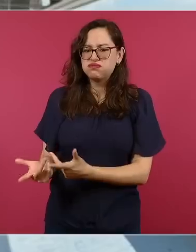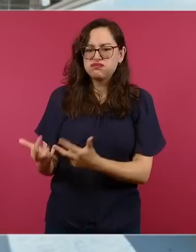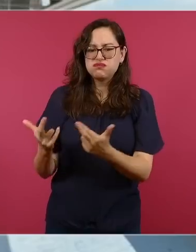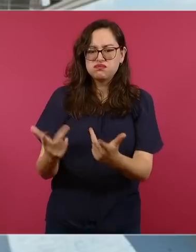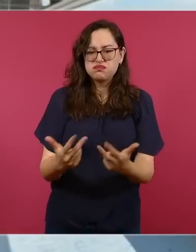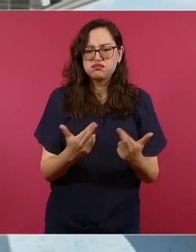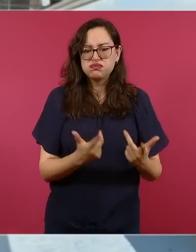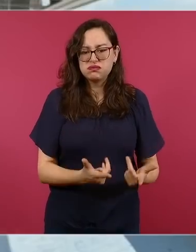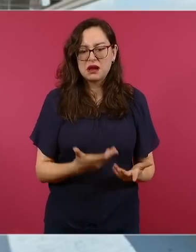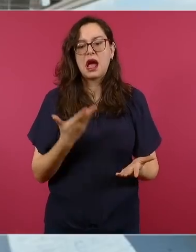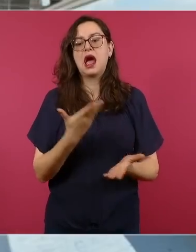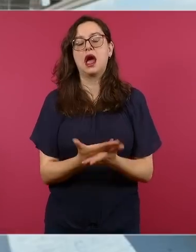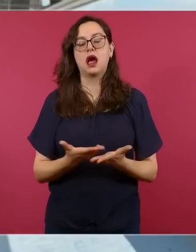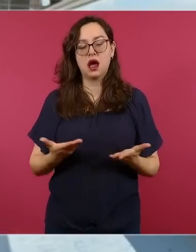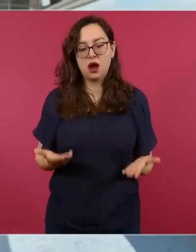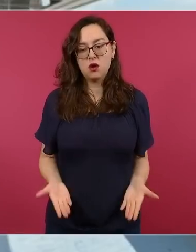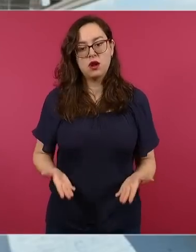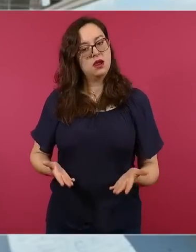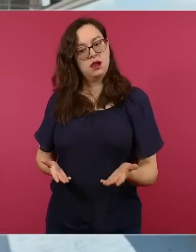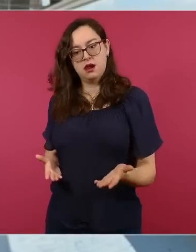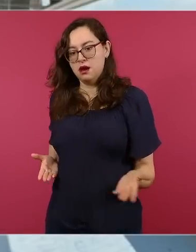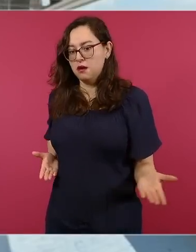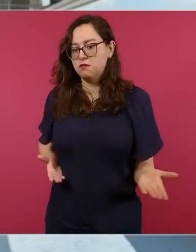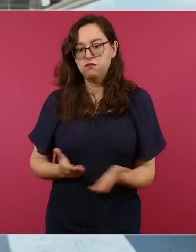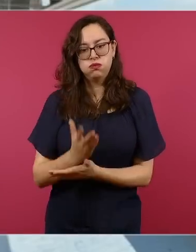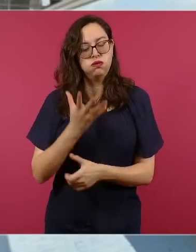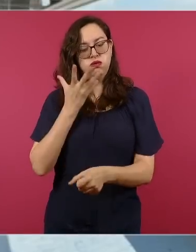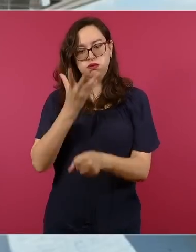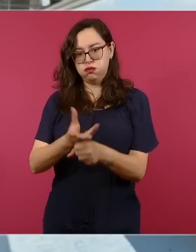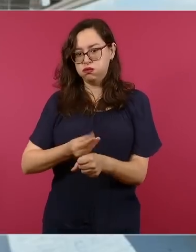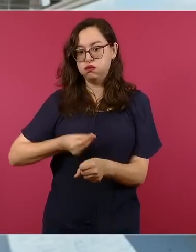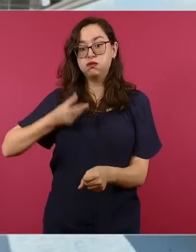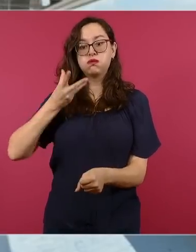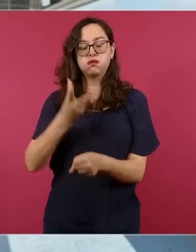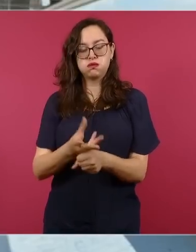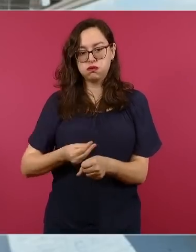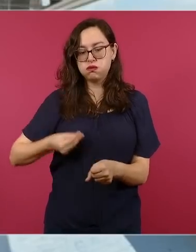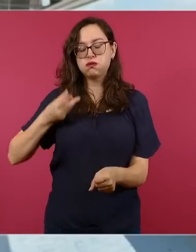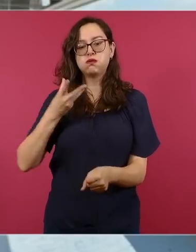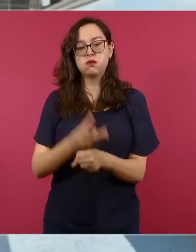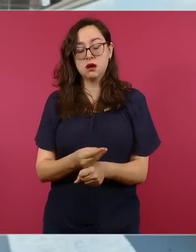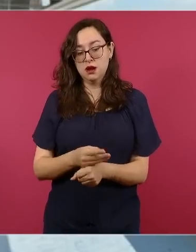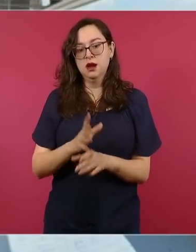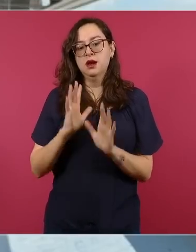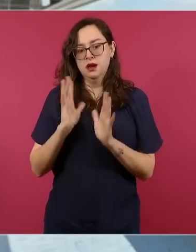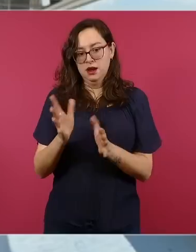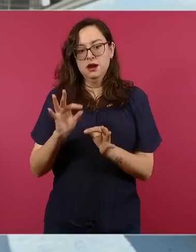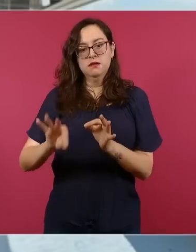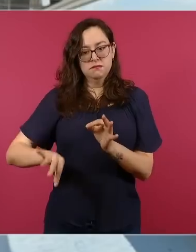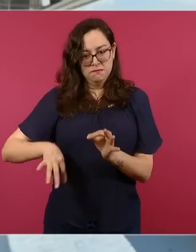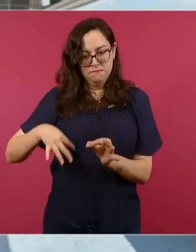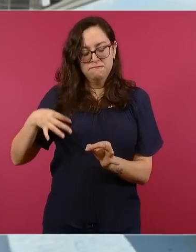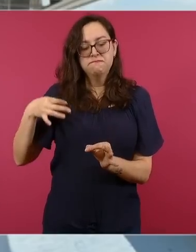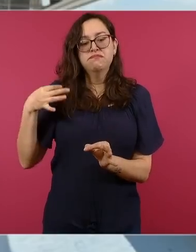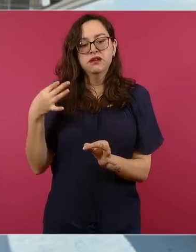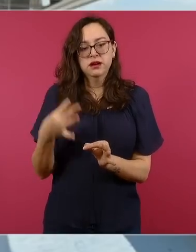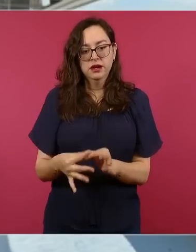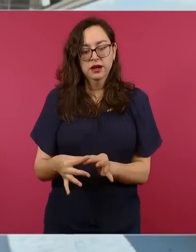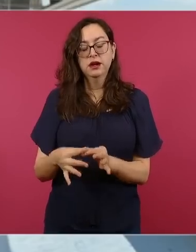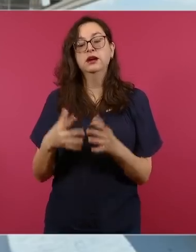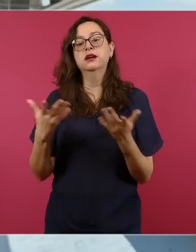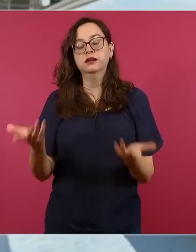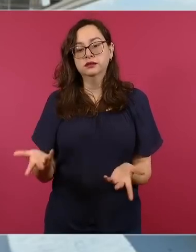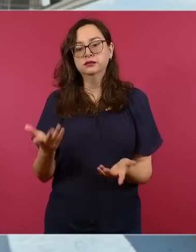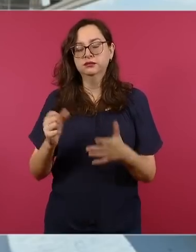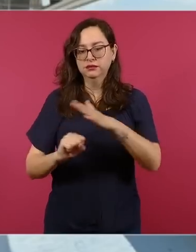entró ahora, después de 8 años. Ahora se está concluyendo esa etapa para el fortalecimiento,